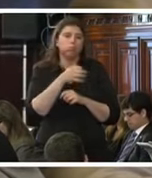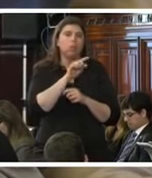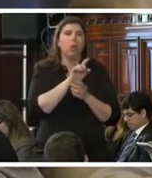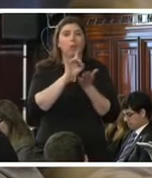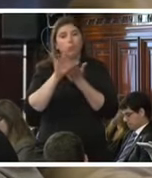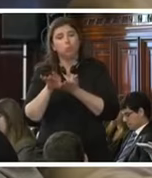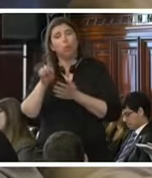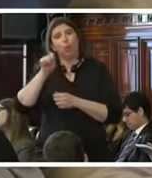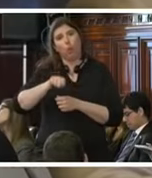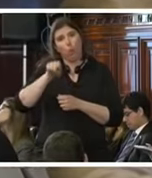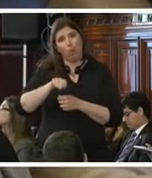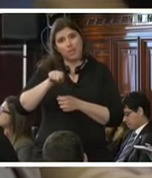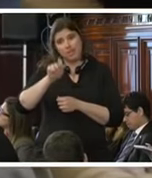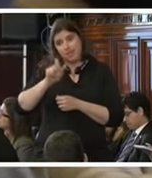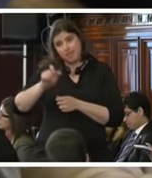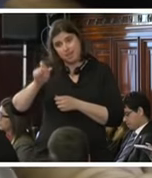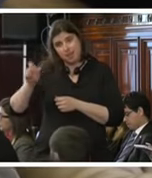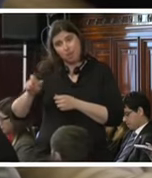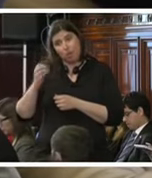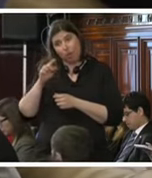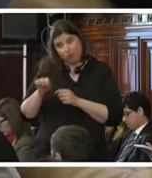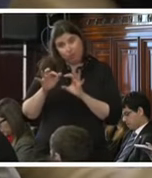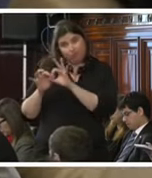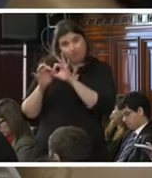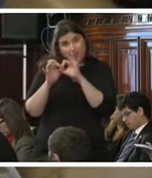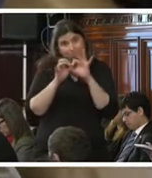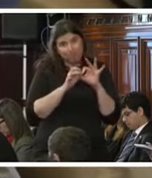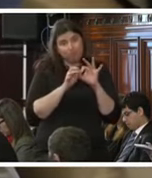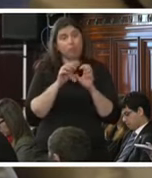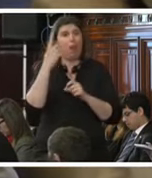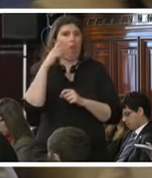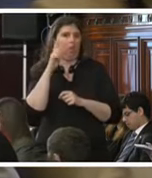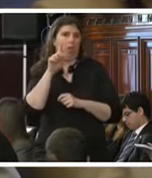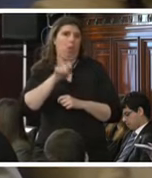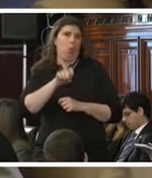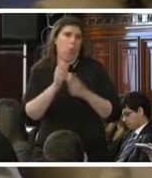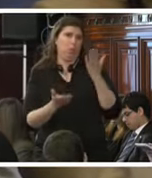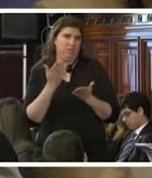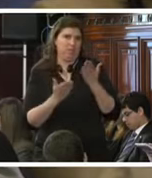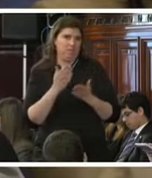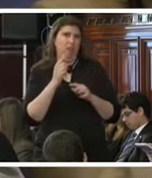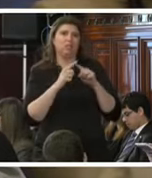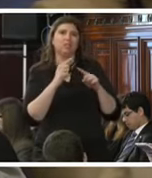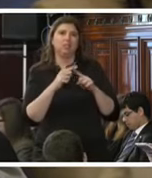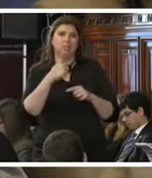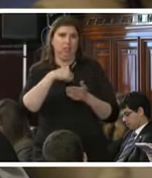jueces, porque también eso está íntimamente vinculado a la idea de justicia que existe en el Paraguay. Y lo